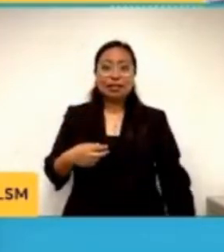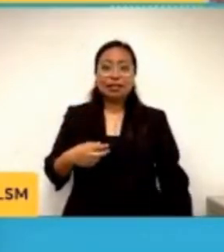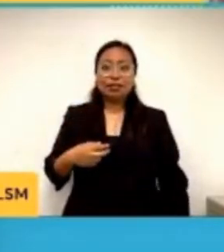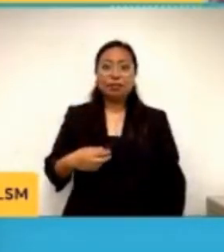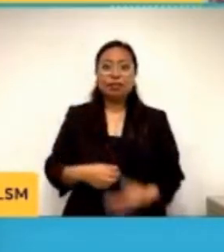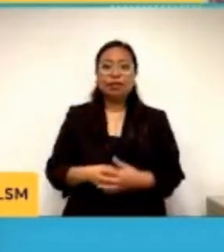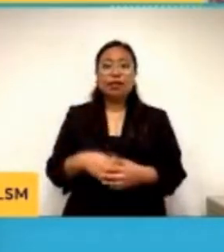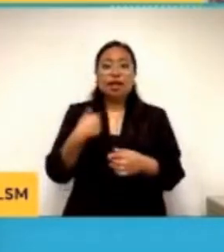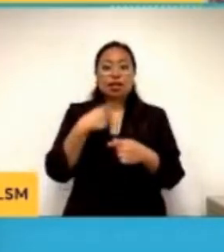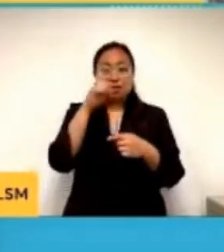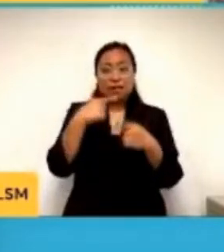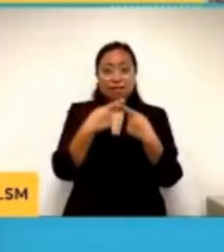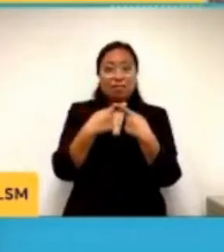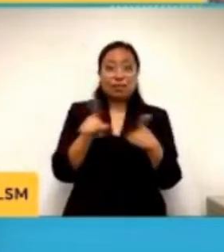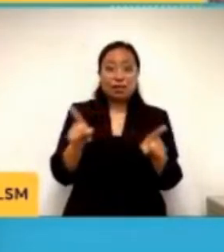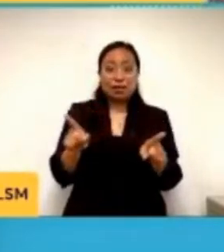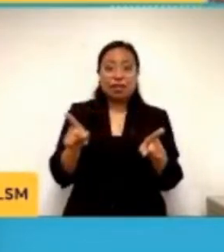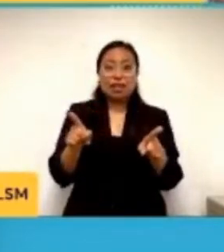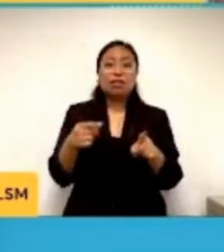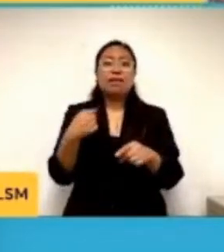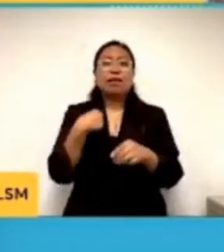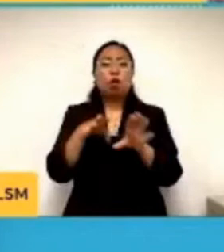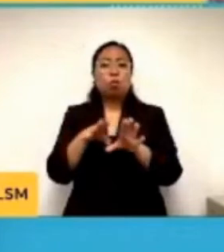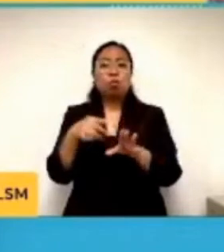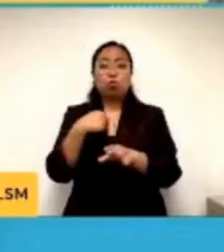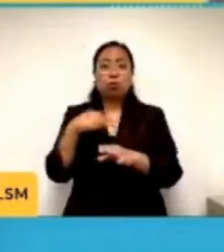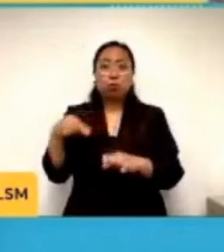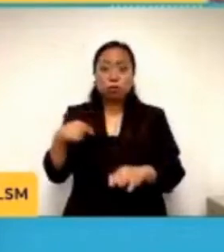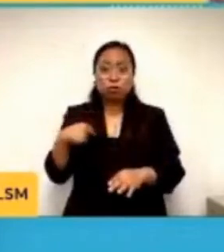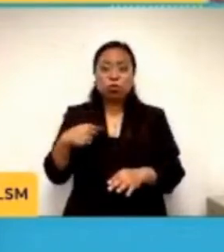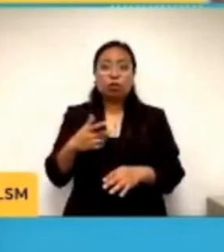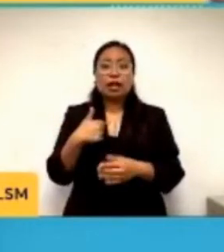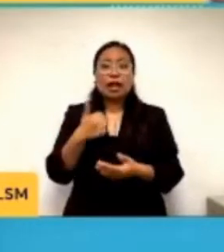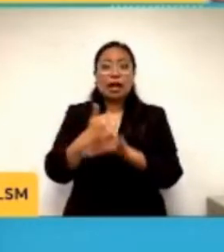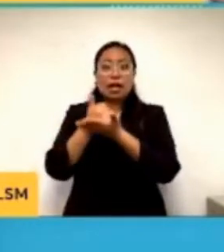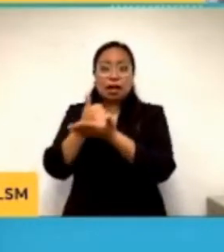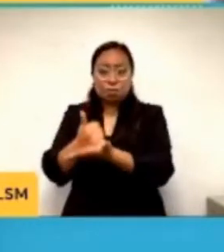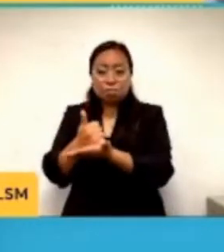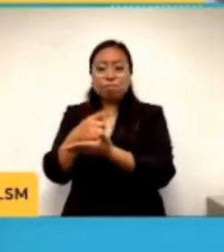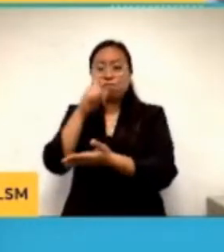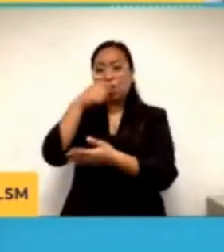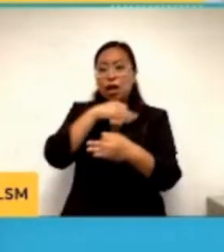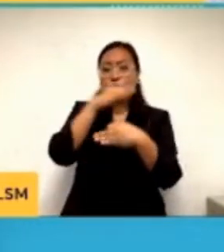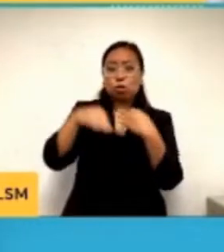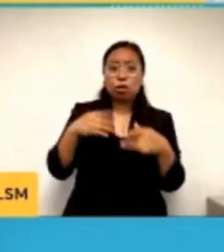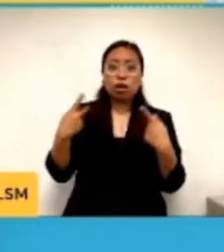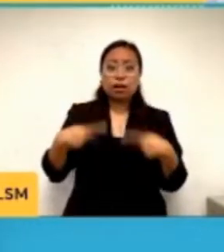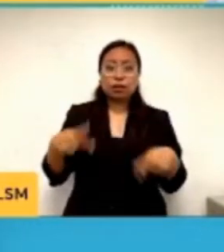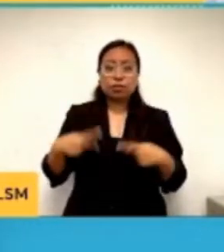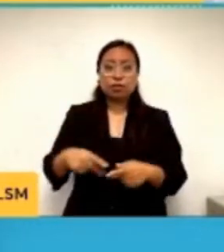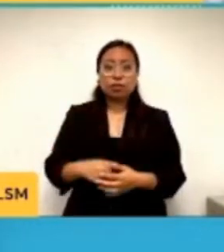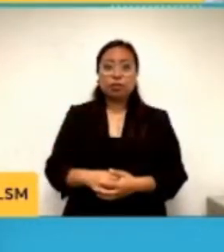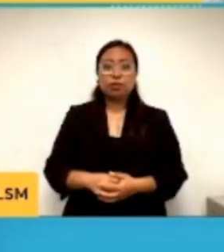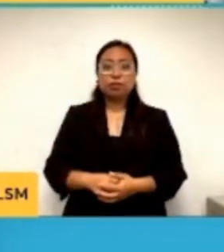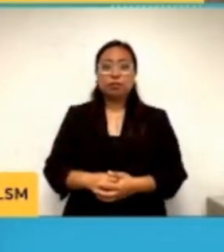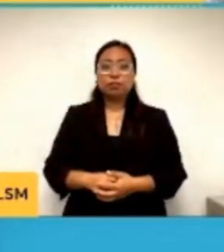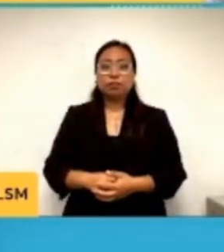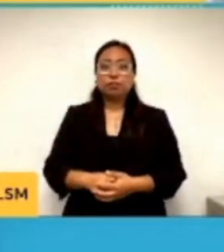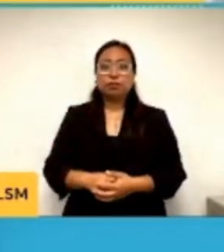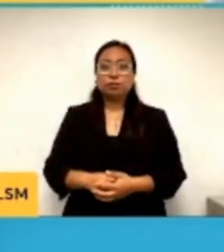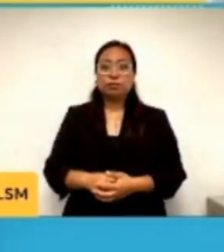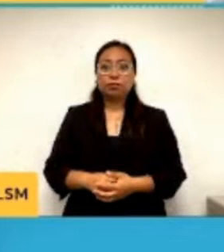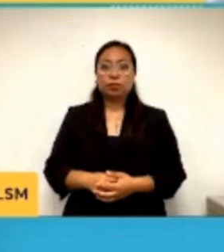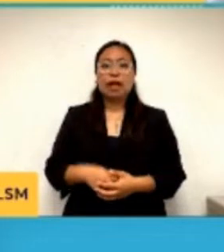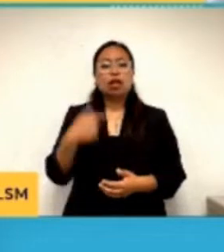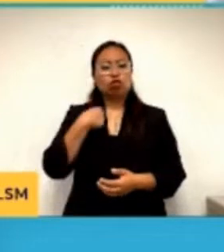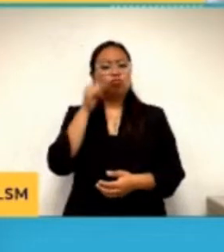diferencia a la hora de avanzar en el impacto que quieres lograr. Mi nombre es Gabriela Mitri. Yo siempre digo